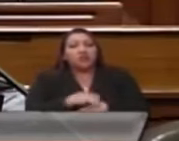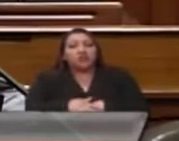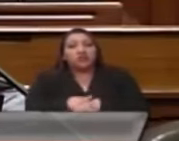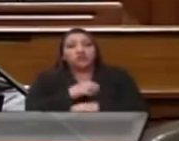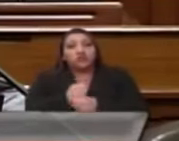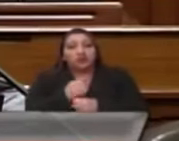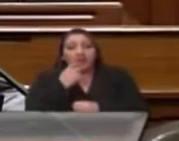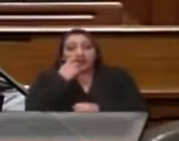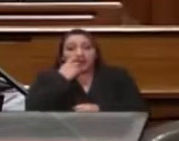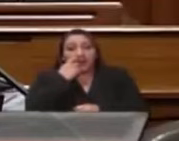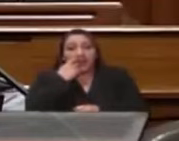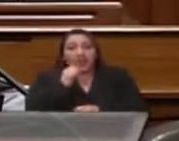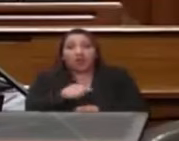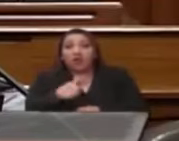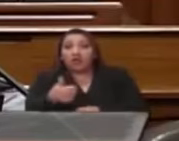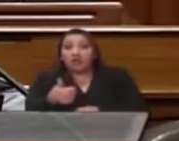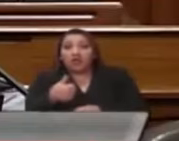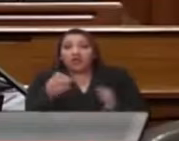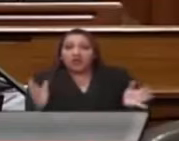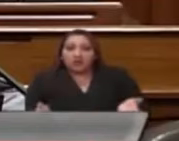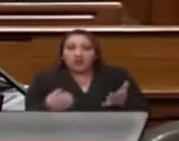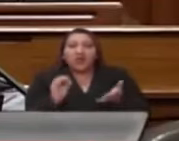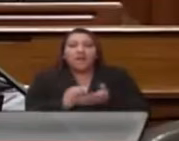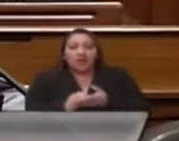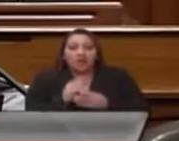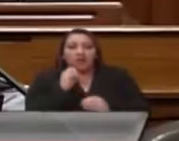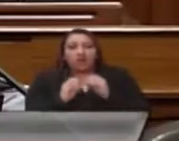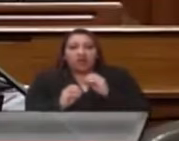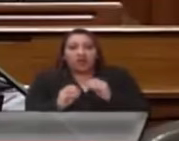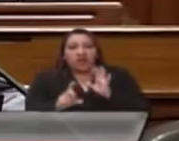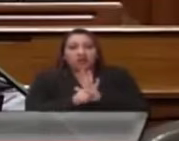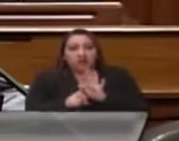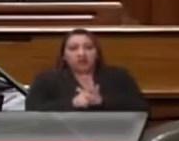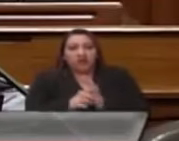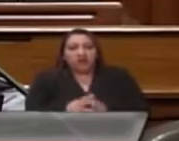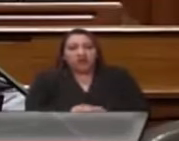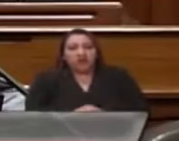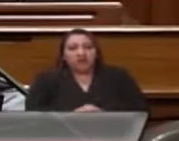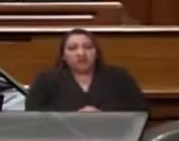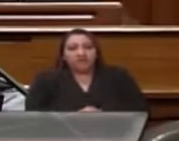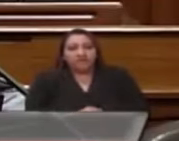gestión, otras de impulsar diversas modificaciones legislativas,